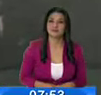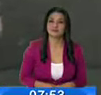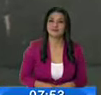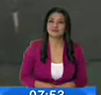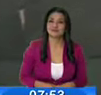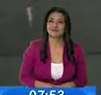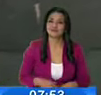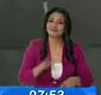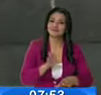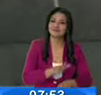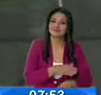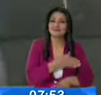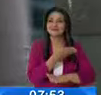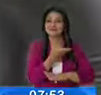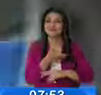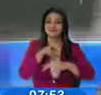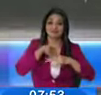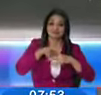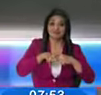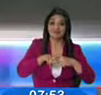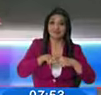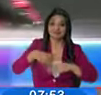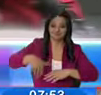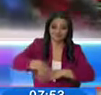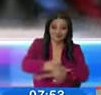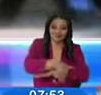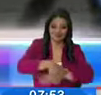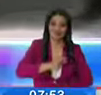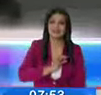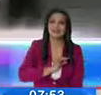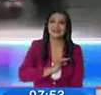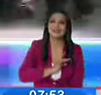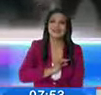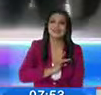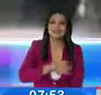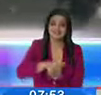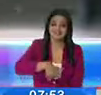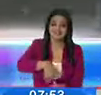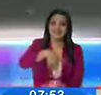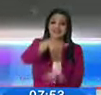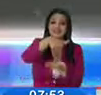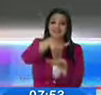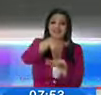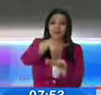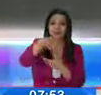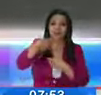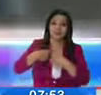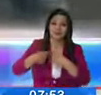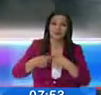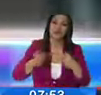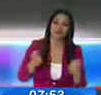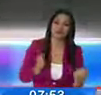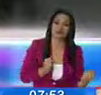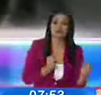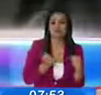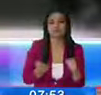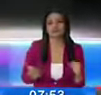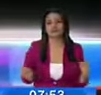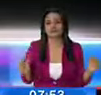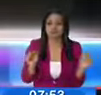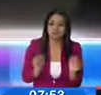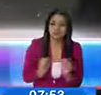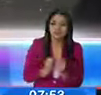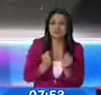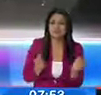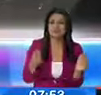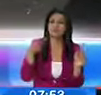Así sentada en un banco en la calle Chile, en el centro histórico de Quito, y entonando su acordeón, encontramos a la